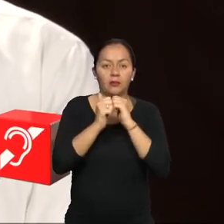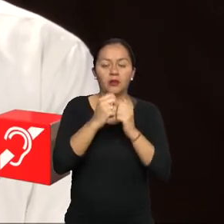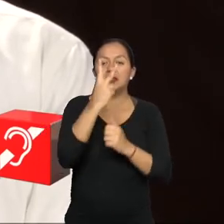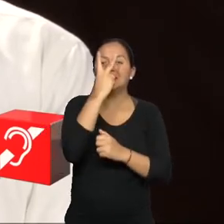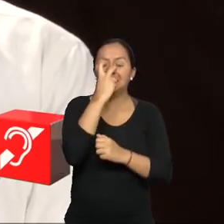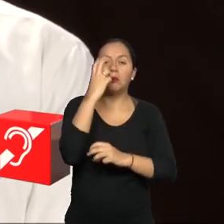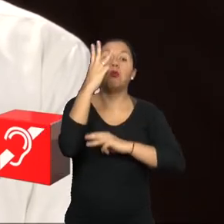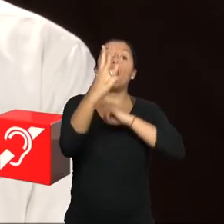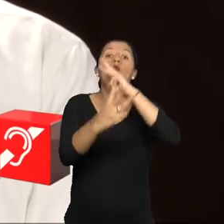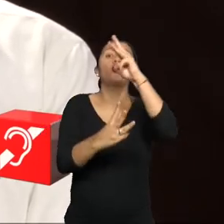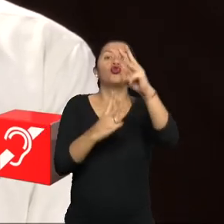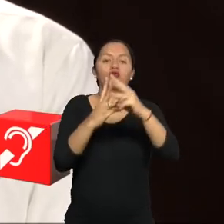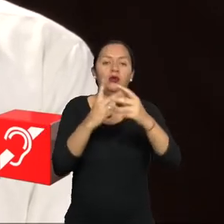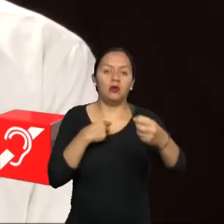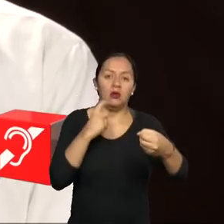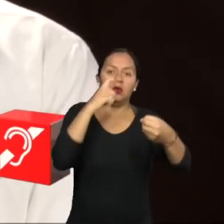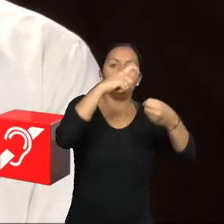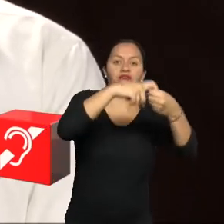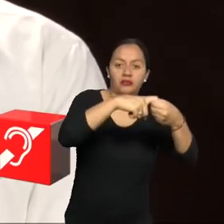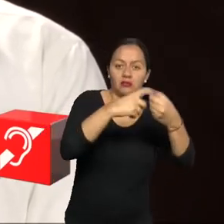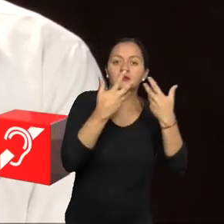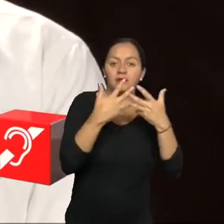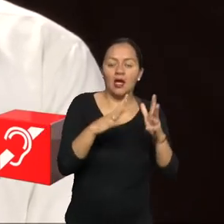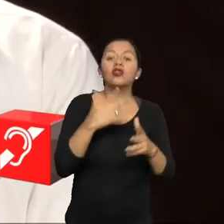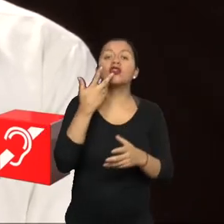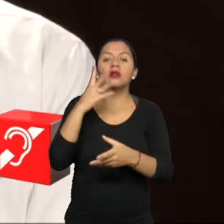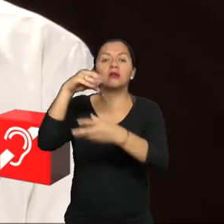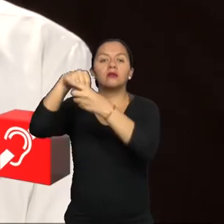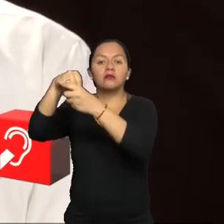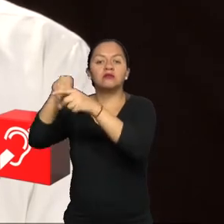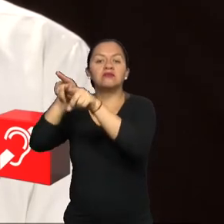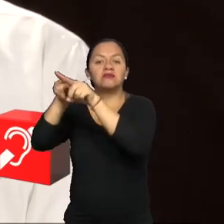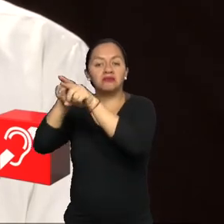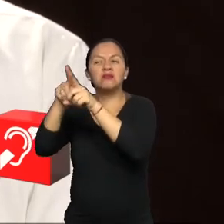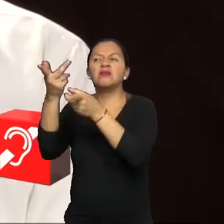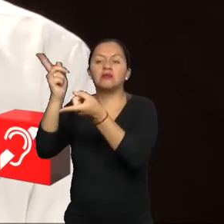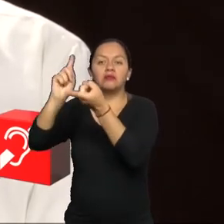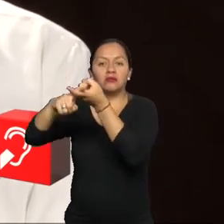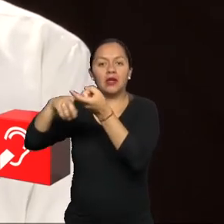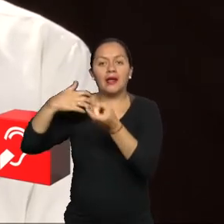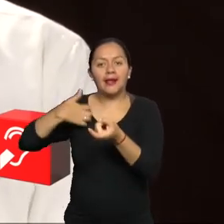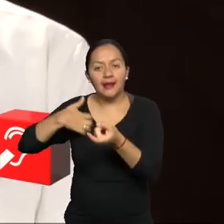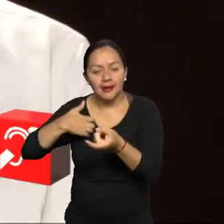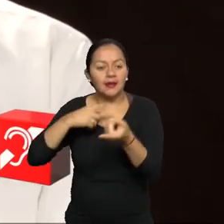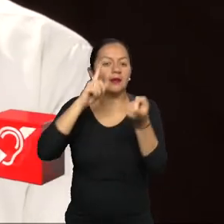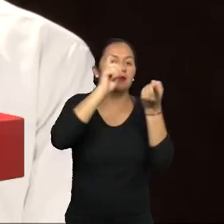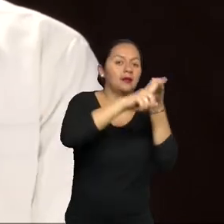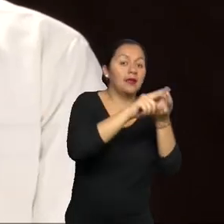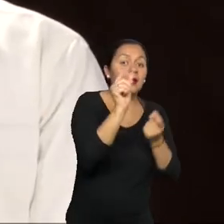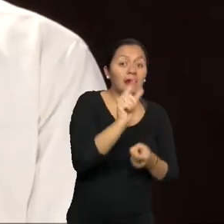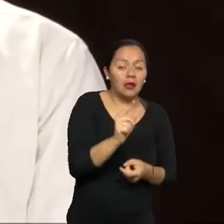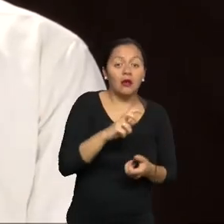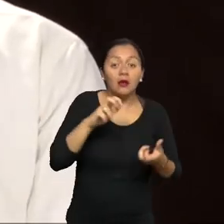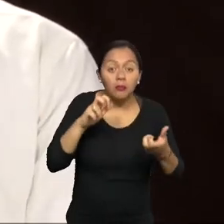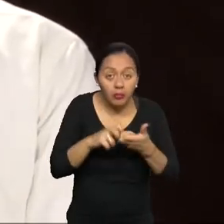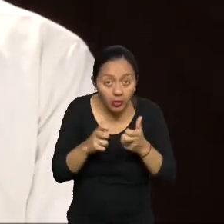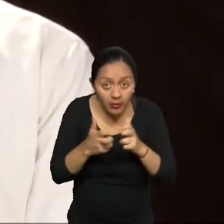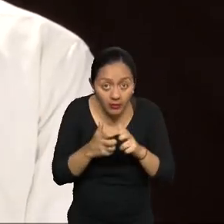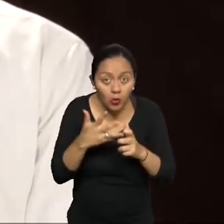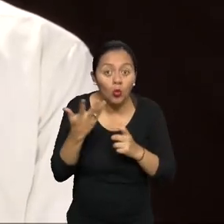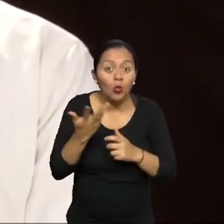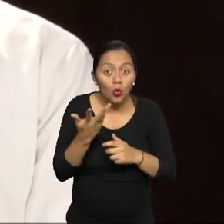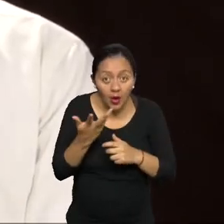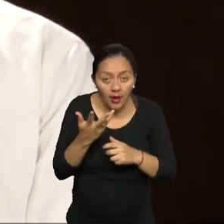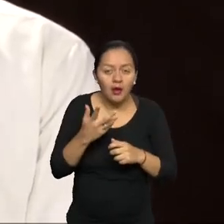el mundo. Y ellos tienen torneos aquí en Argentina, en Italia. Y esos torneos, el problema es el costo. Durante una semana, imagínense,